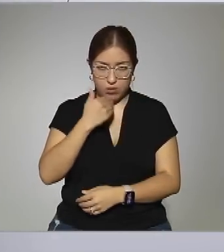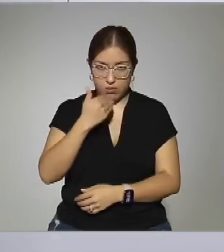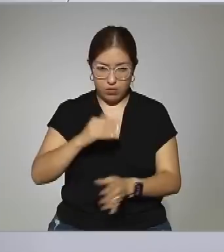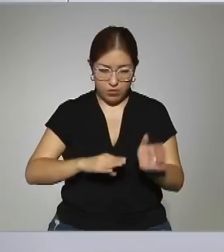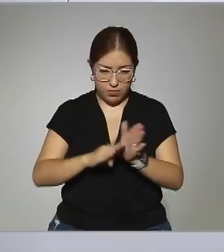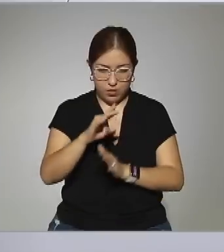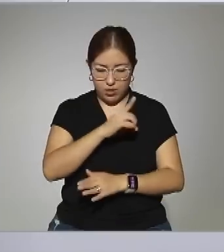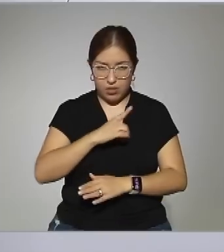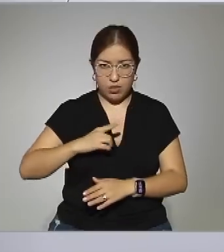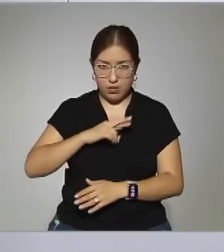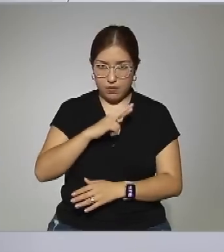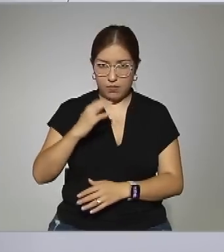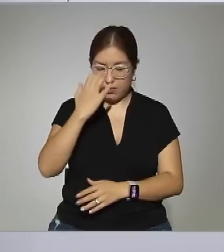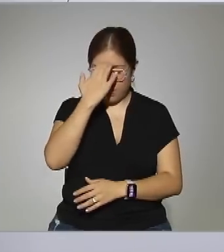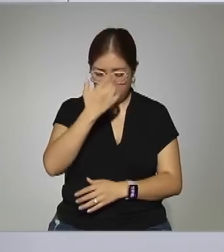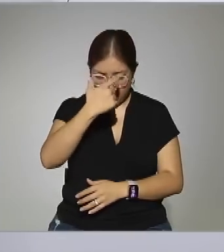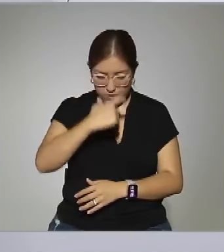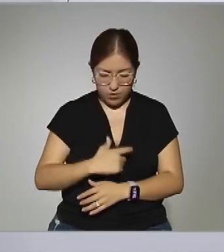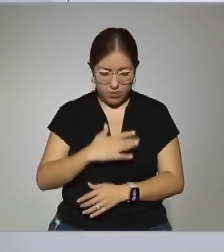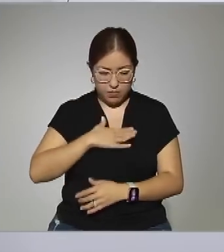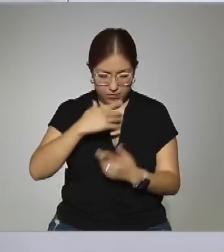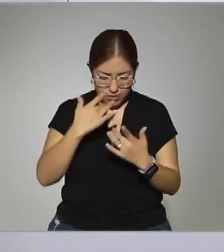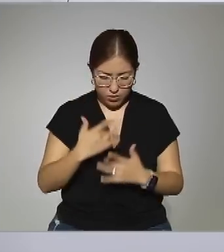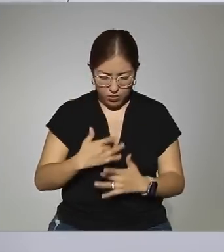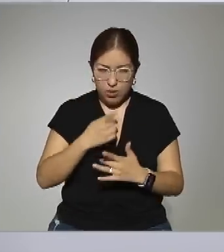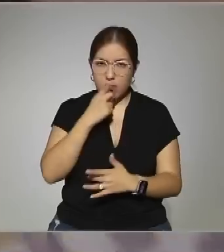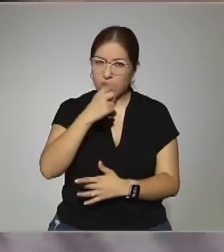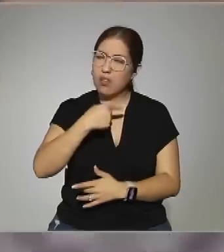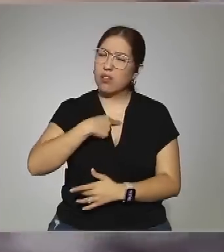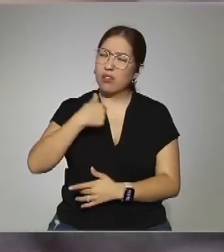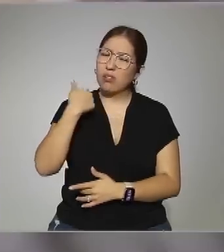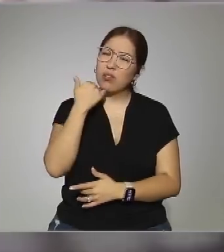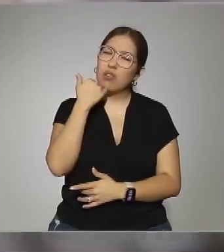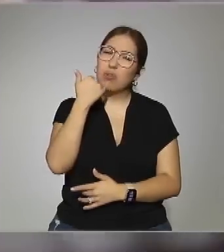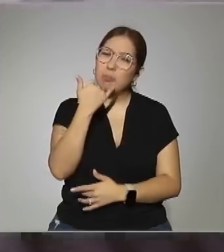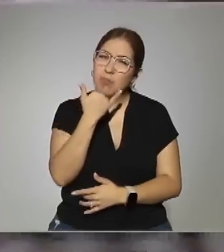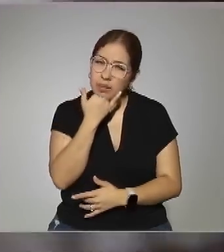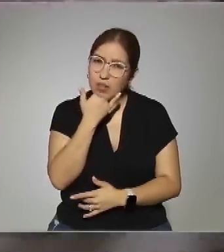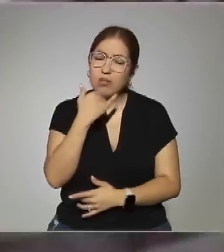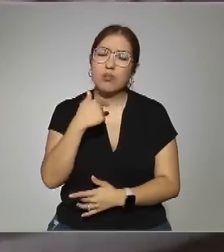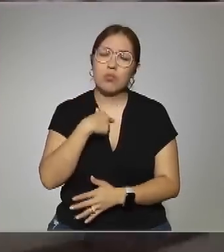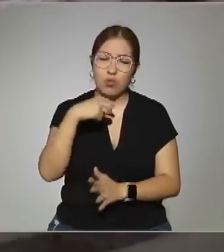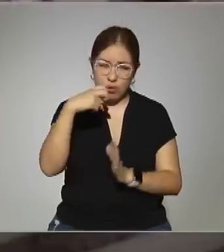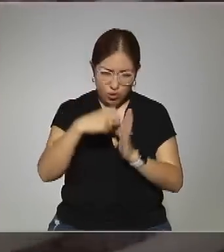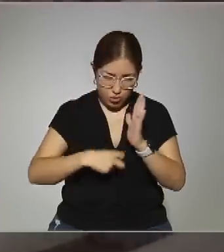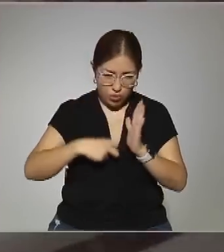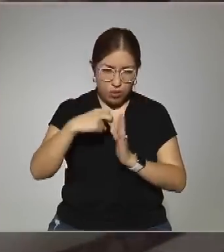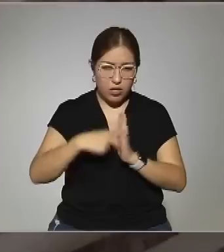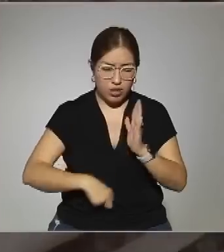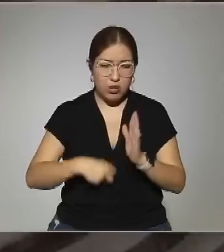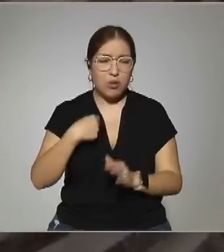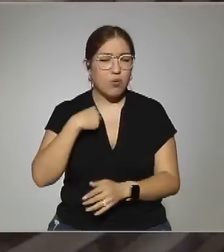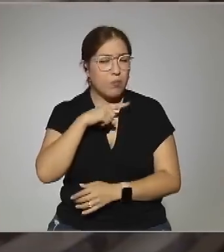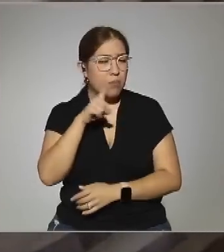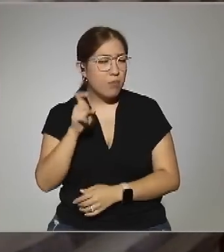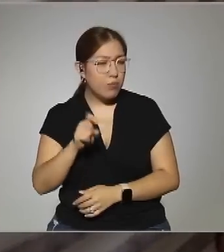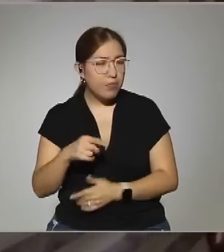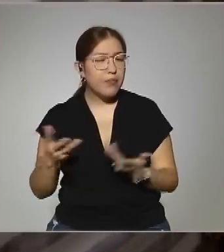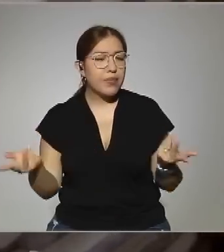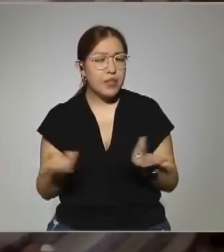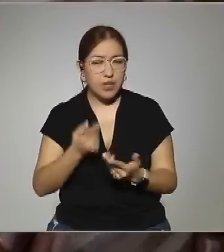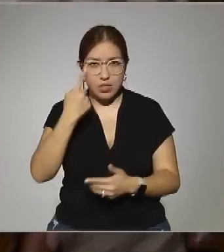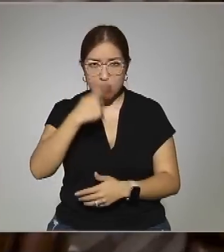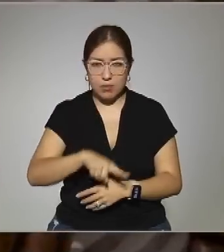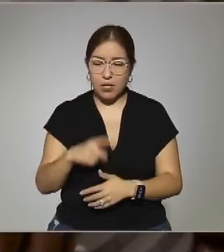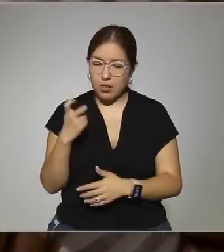del dolor causado, aprender a decir lo siento, comprometerse a corregir, preguntar qué debes hacer para